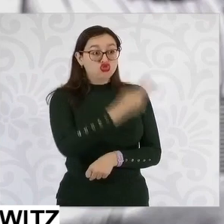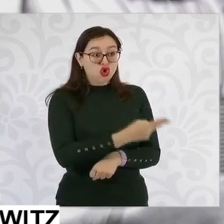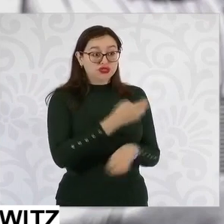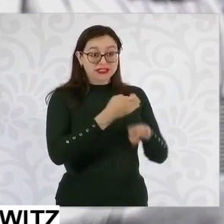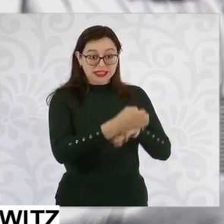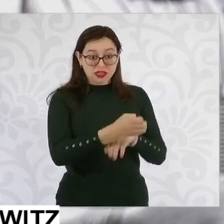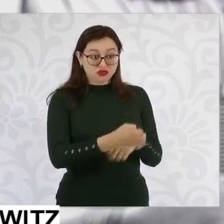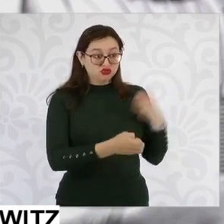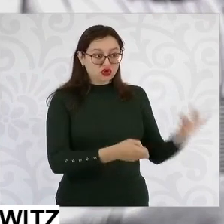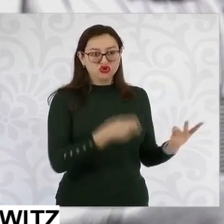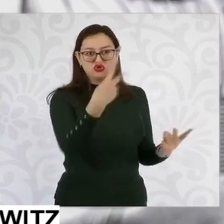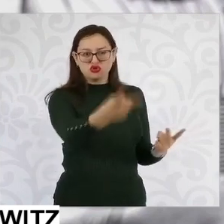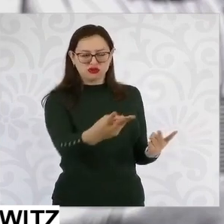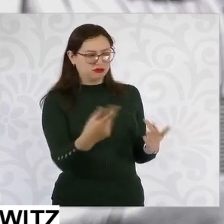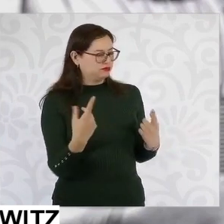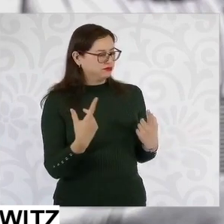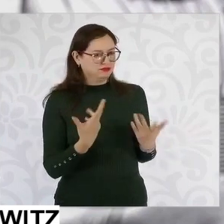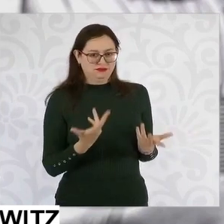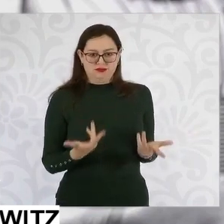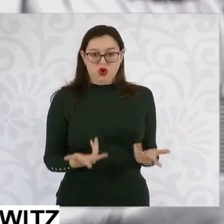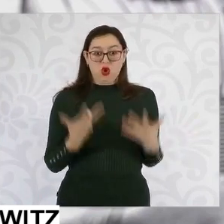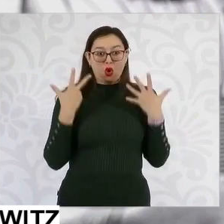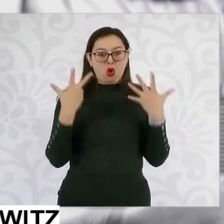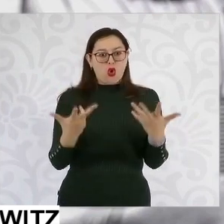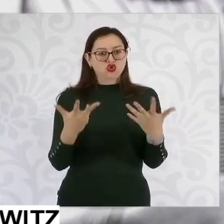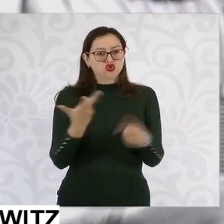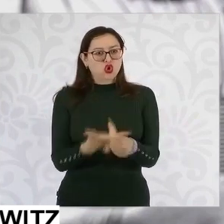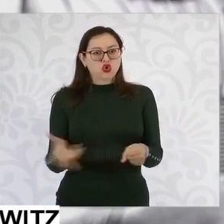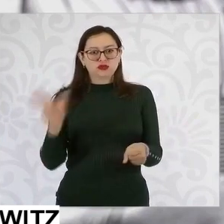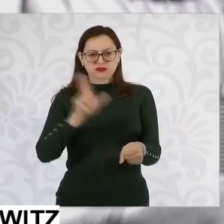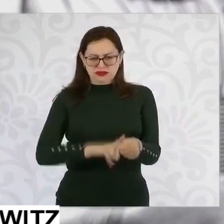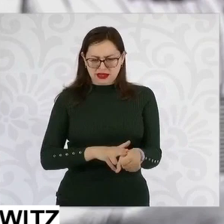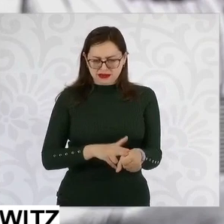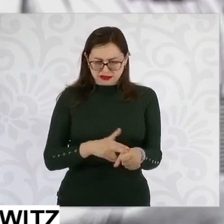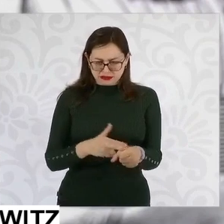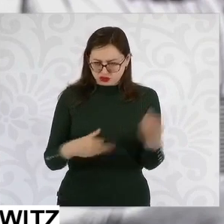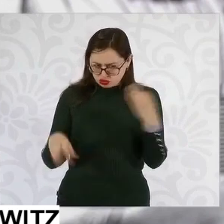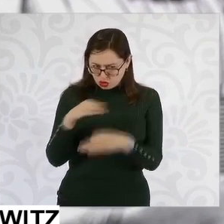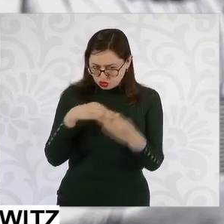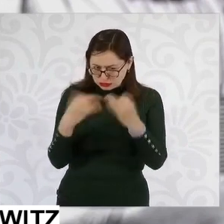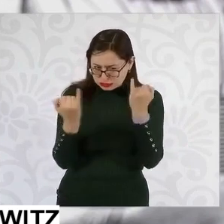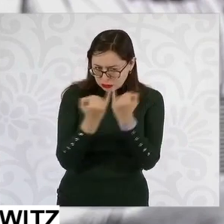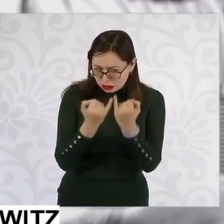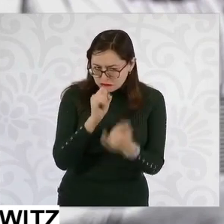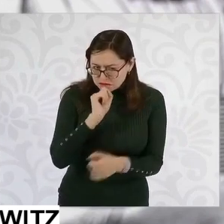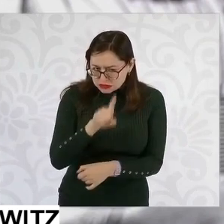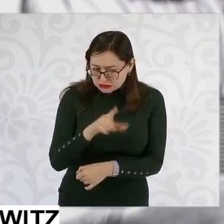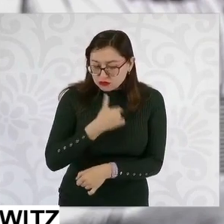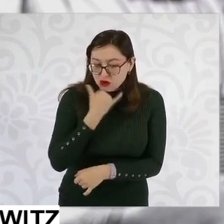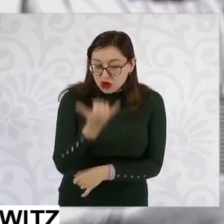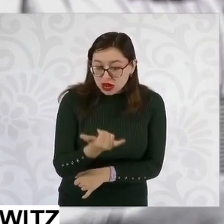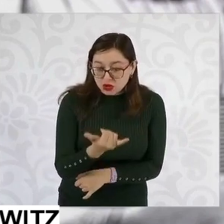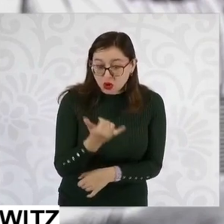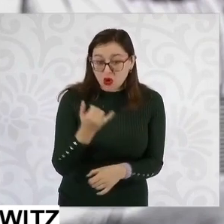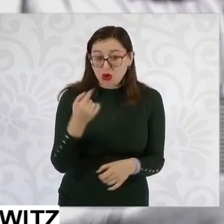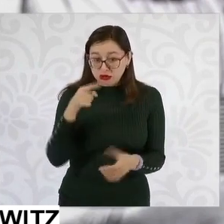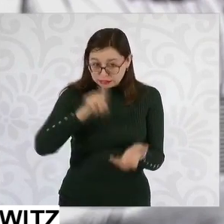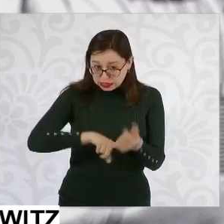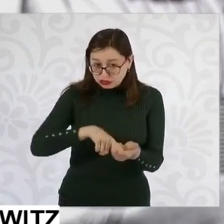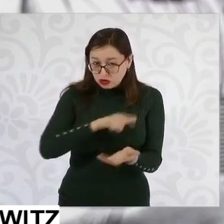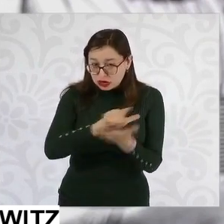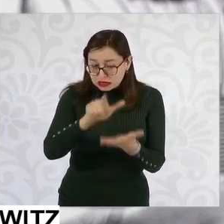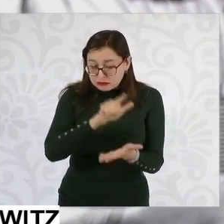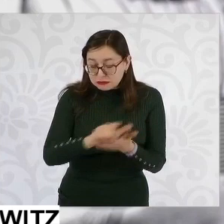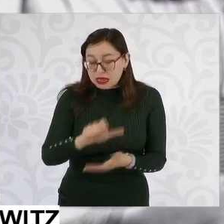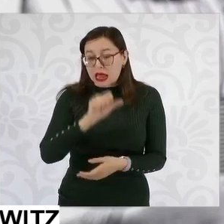estado. O sea, estamos hablando de 8 centros hospitalarios. Muy difícil que sea por una práctica